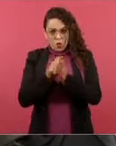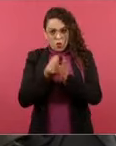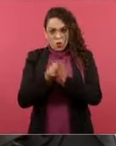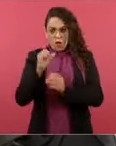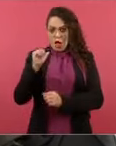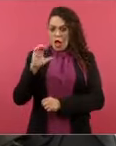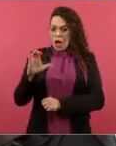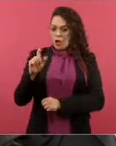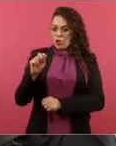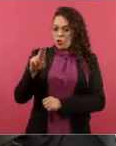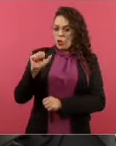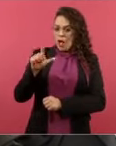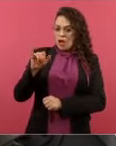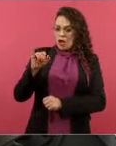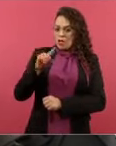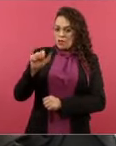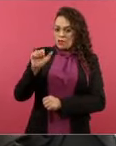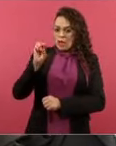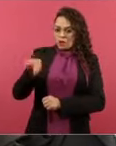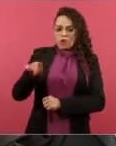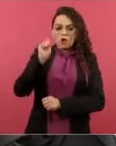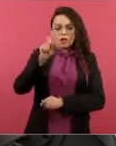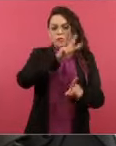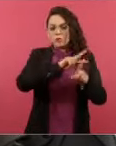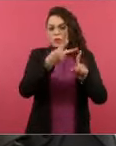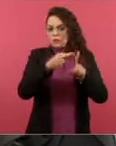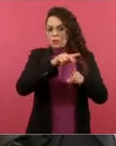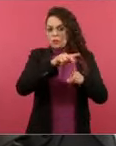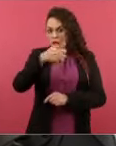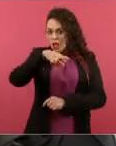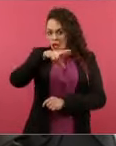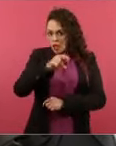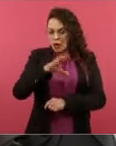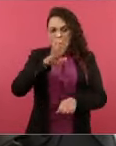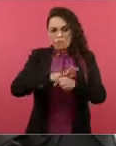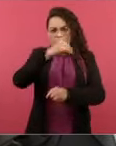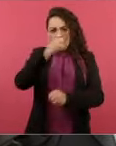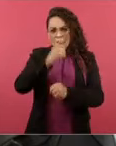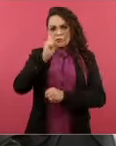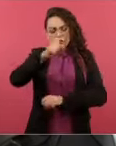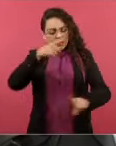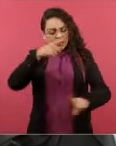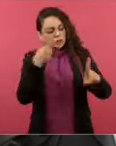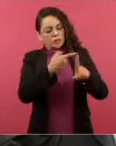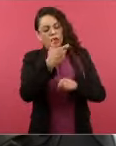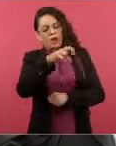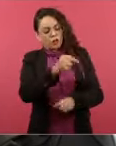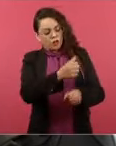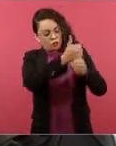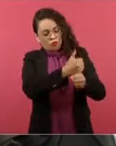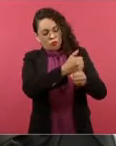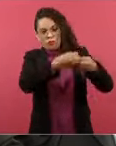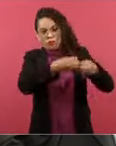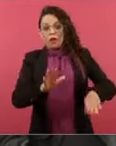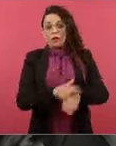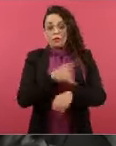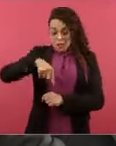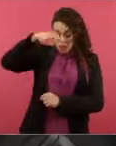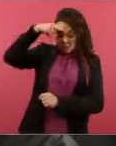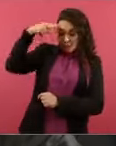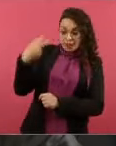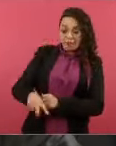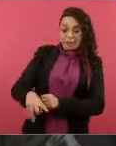los docentes sobre el tema de perspectiva de género, puntualmente la violencia de género, sobre todo cuando estamos en un país en donde hemos